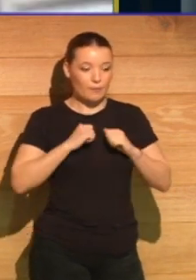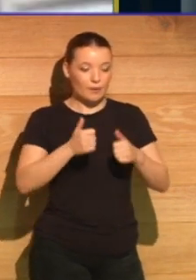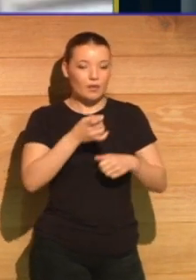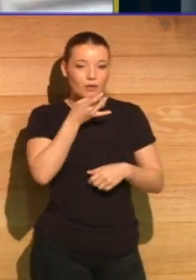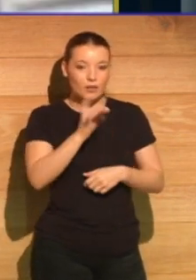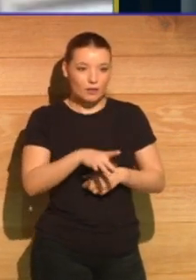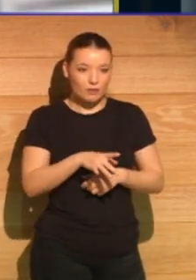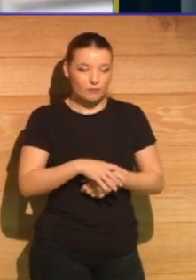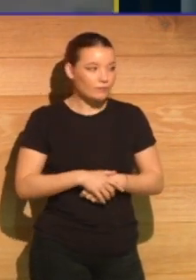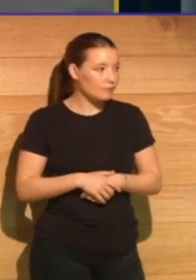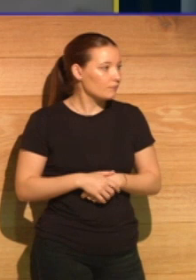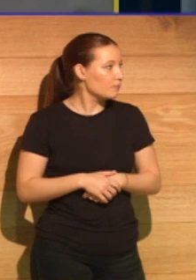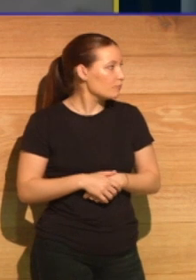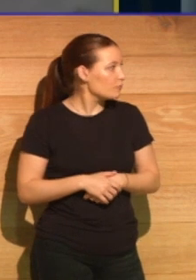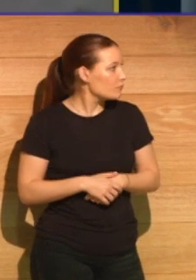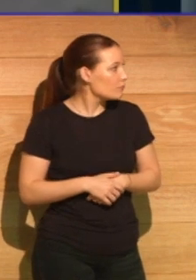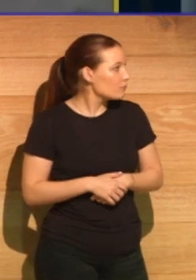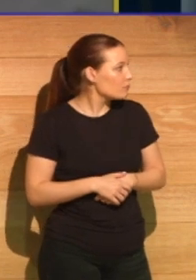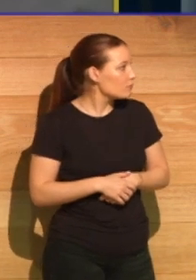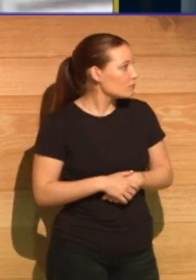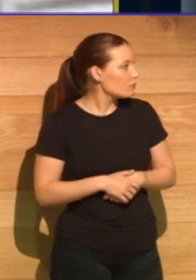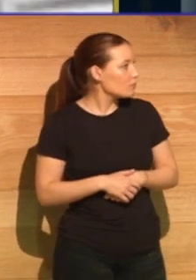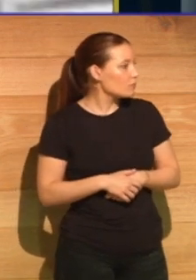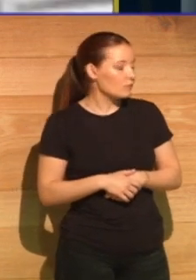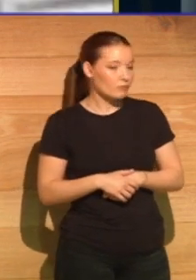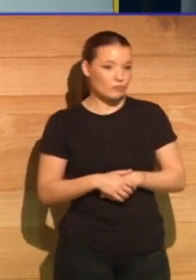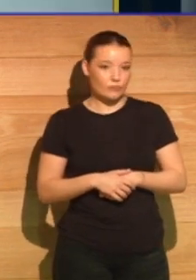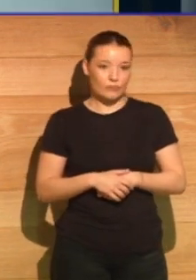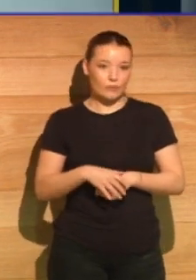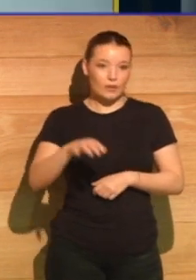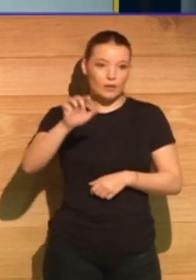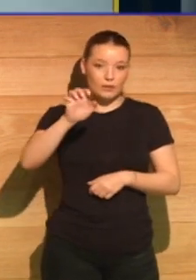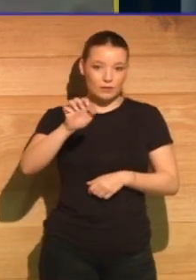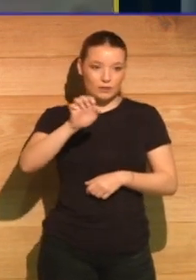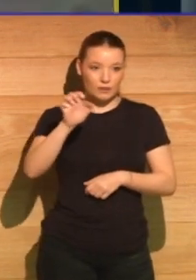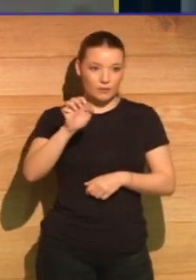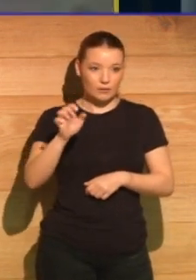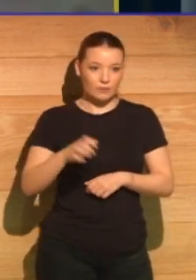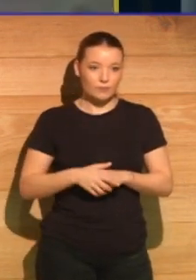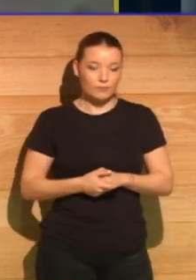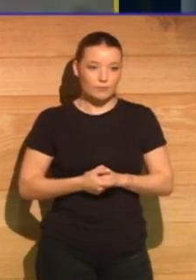Estíbaliz. Estaba pidiendo la vez María Josefa. Estíbaliz.